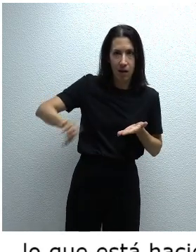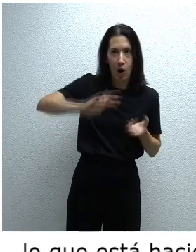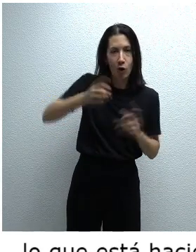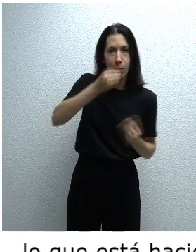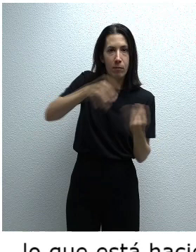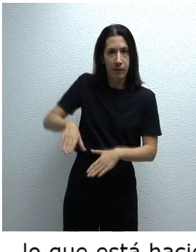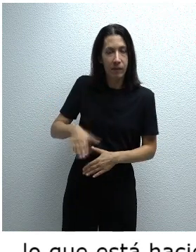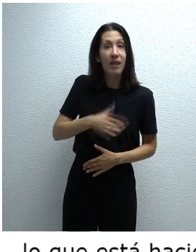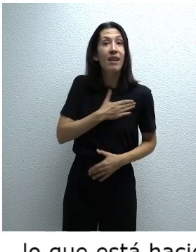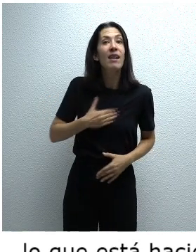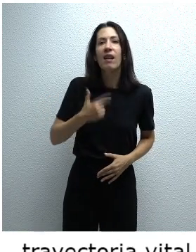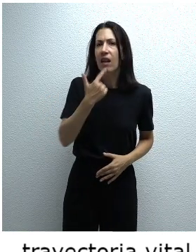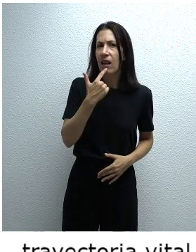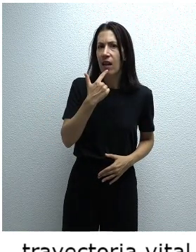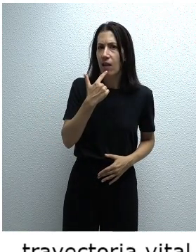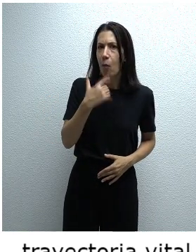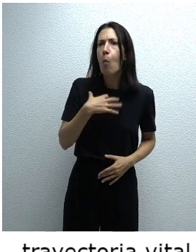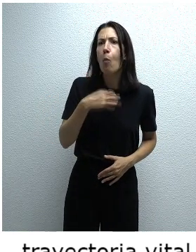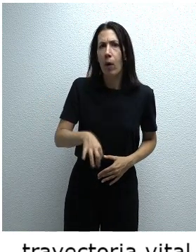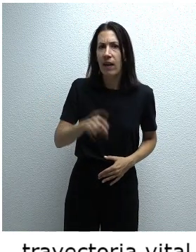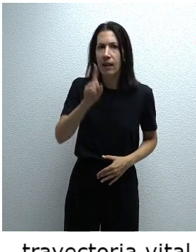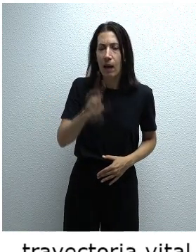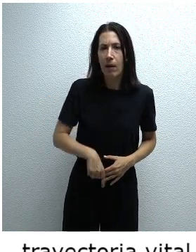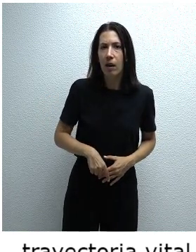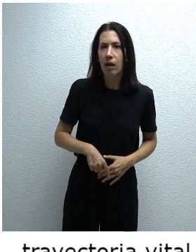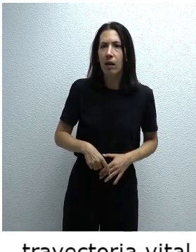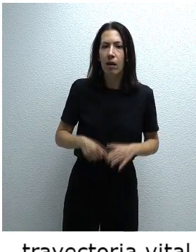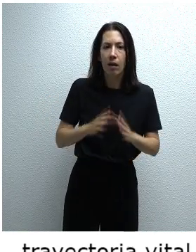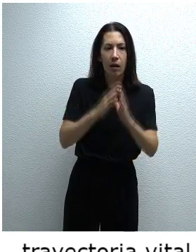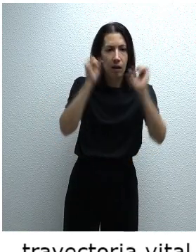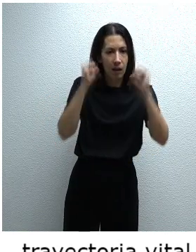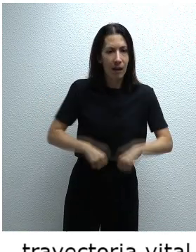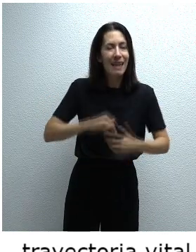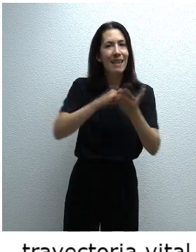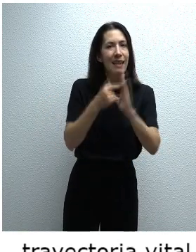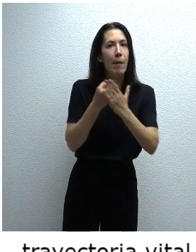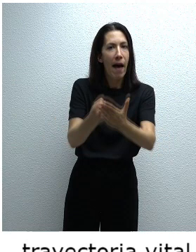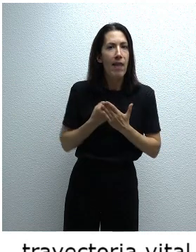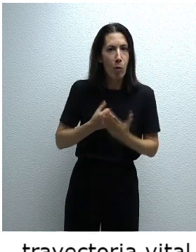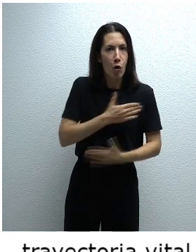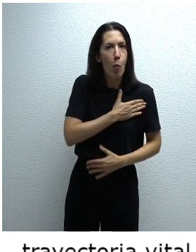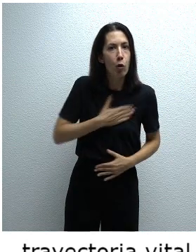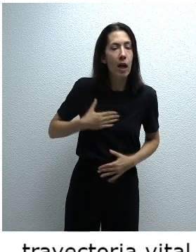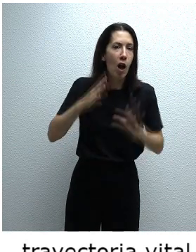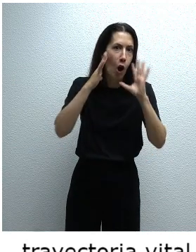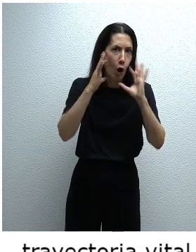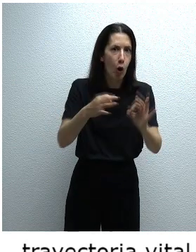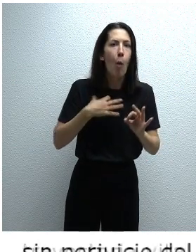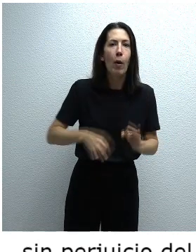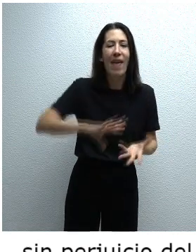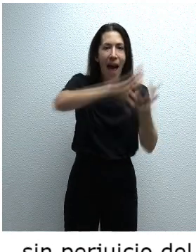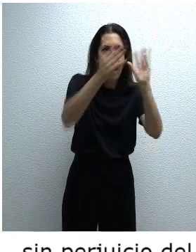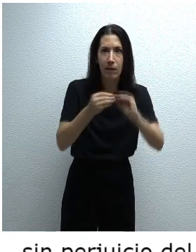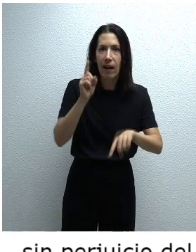sin perjuicio del establecimiento de ese sistema de apoyo voluntario, que evidentemente se puede modelar, como he